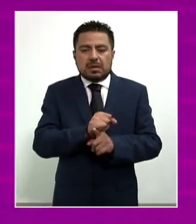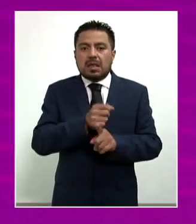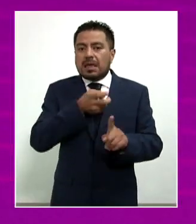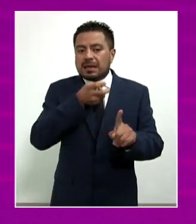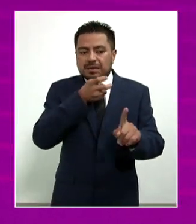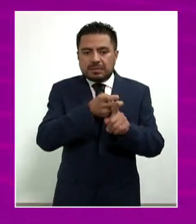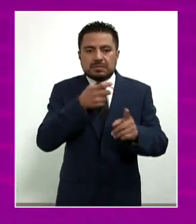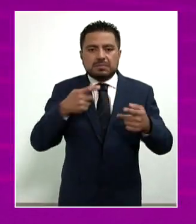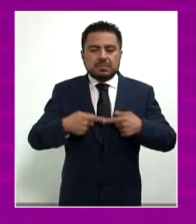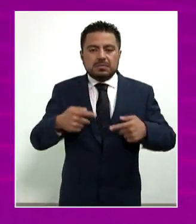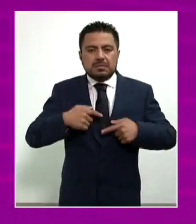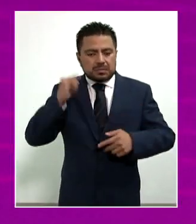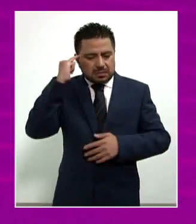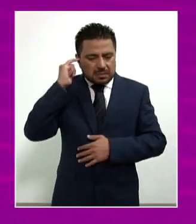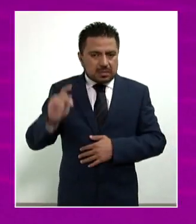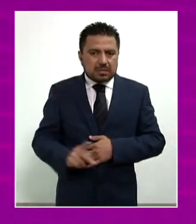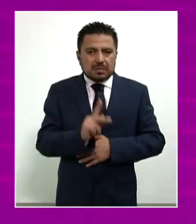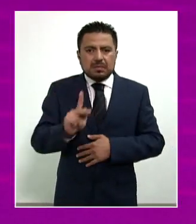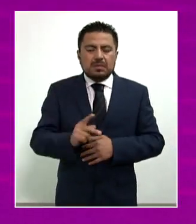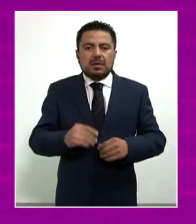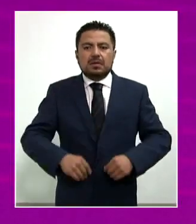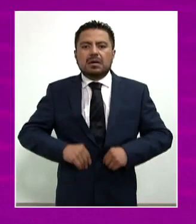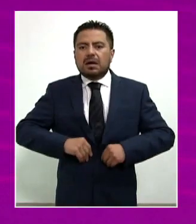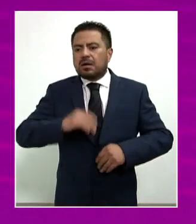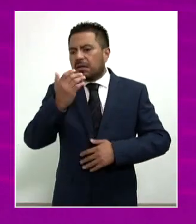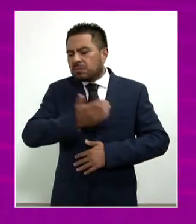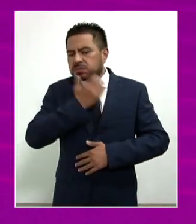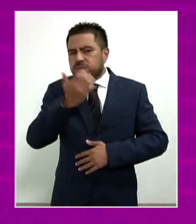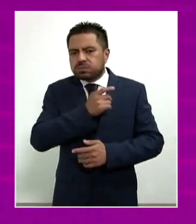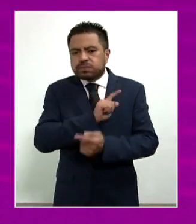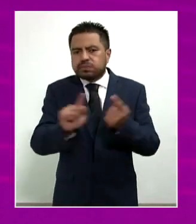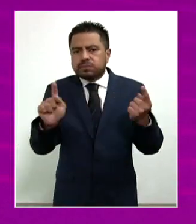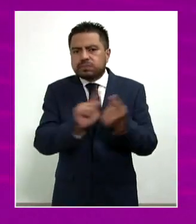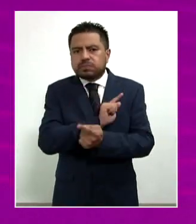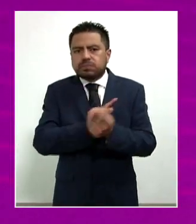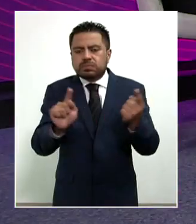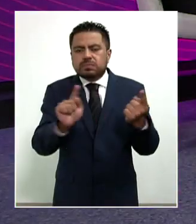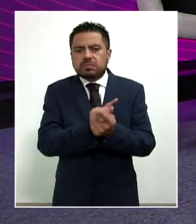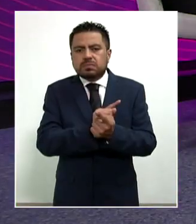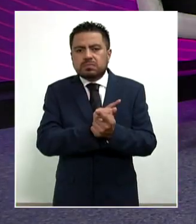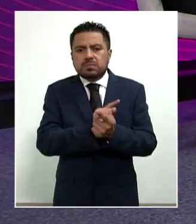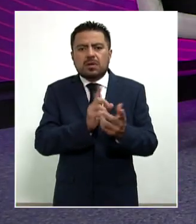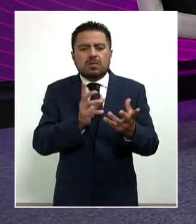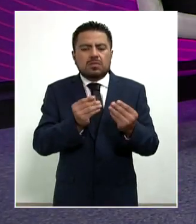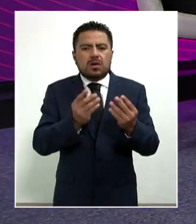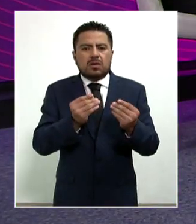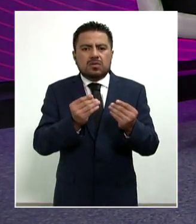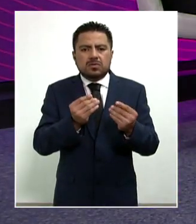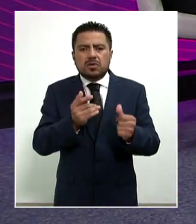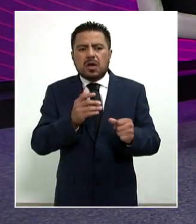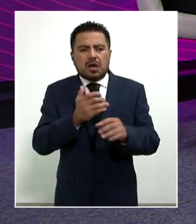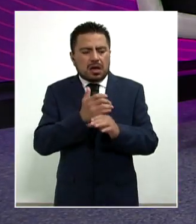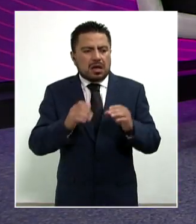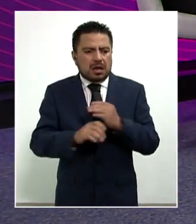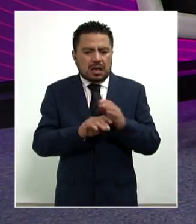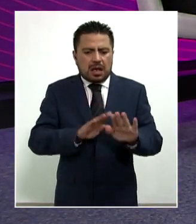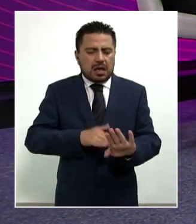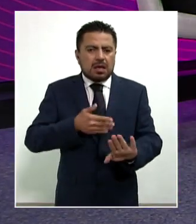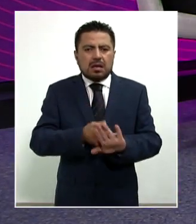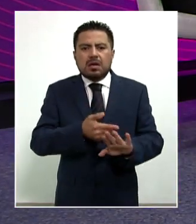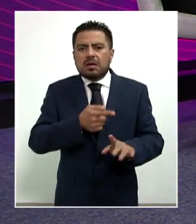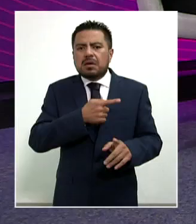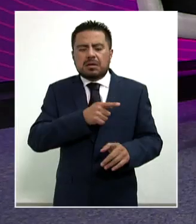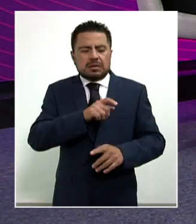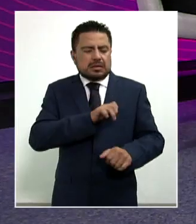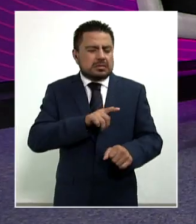sentido, las personas indígenas en la vida cotidiana enfrentan muchos aspectos adversos, pero uno